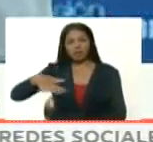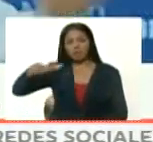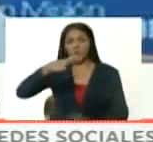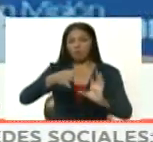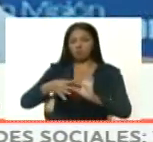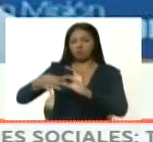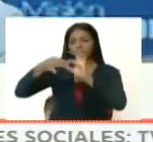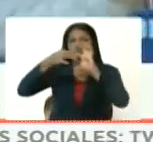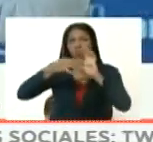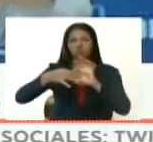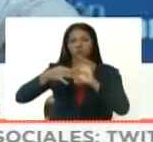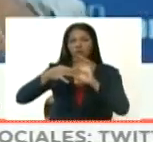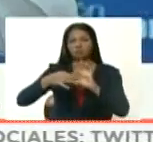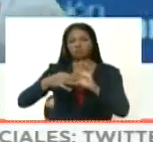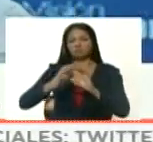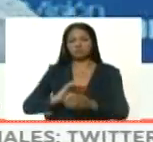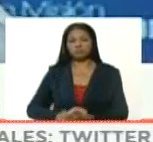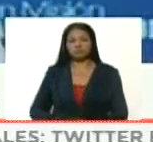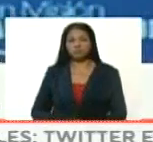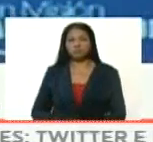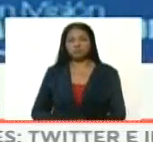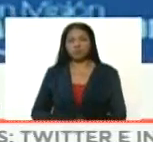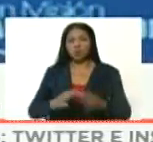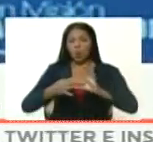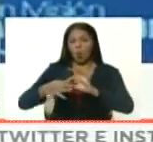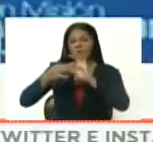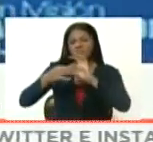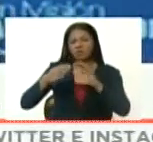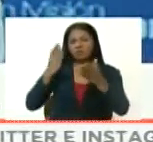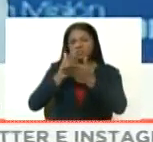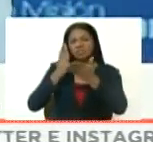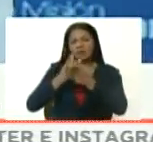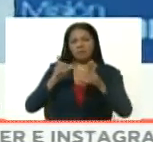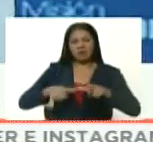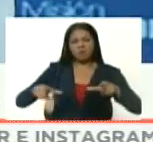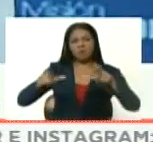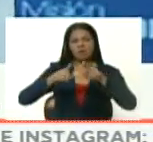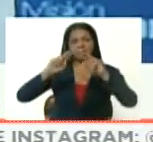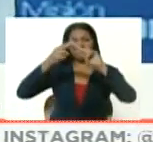la policía y el pueblo, unidos en el cuadrante de paz.